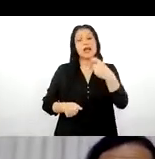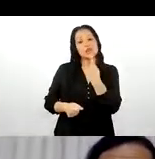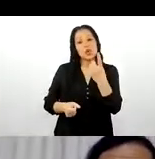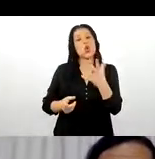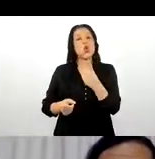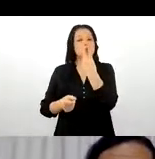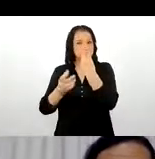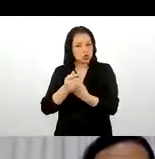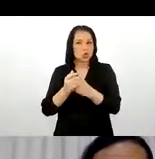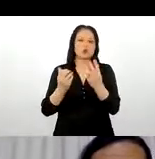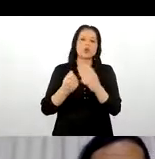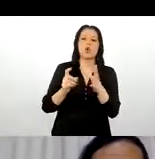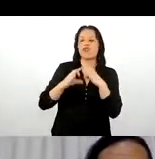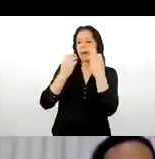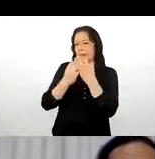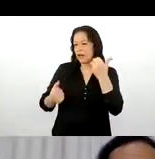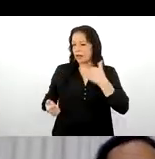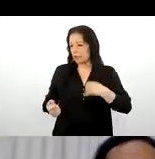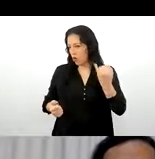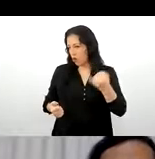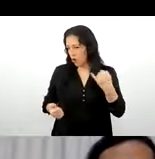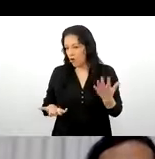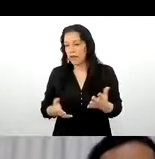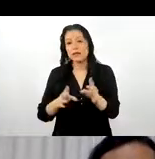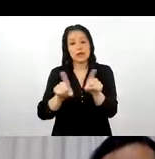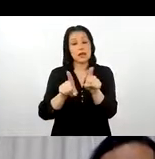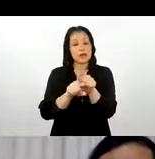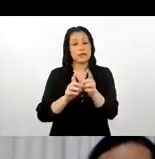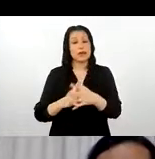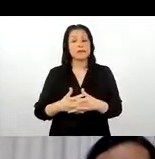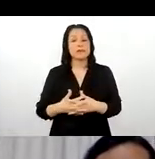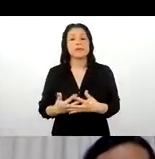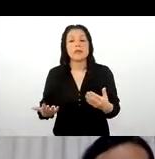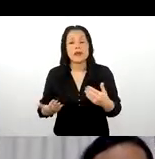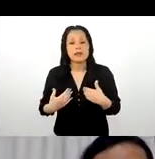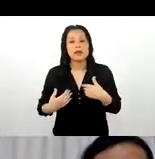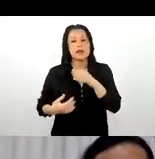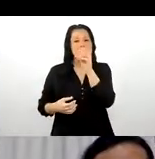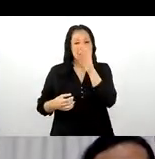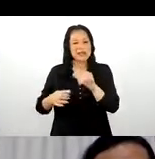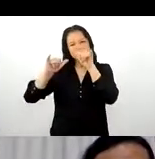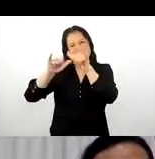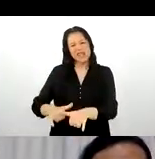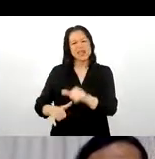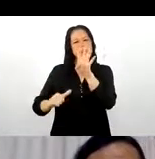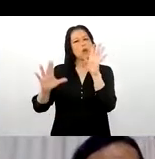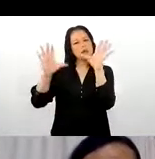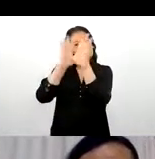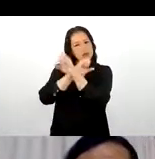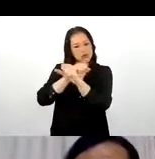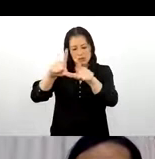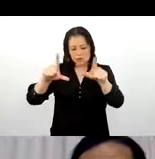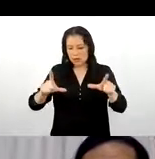o con familias jóvenes, ¿no? Y obviamente tiene un promedio de estadía de cuatro noches en cada uno